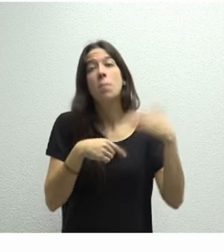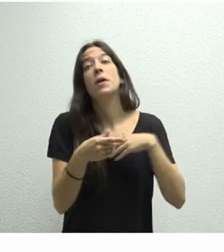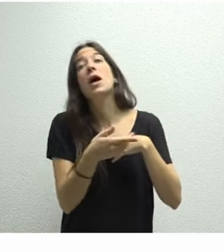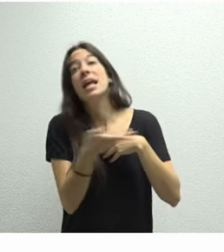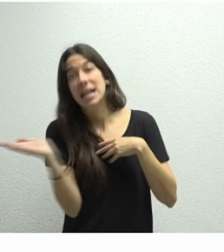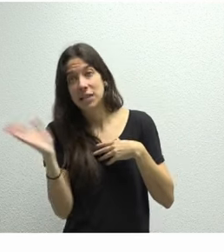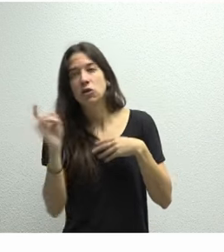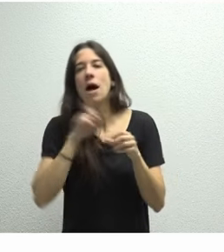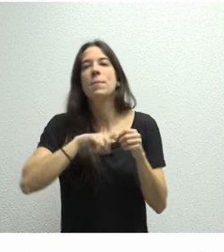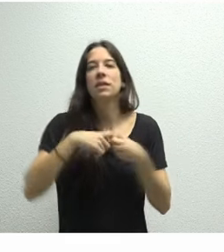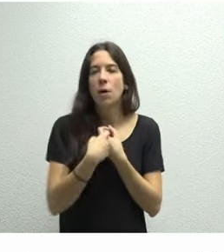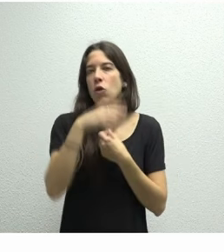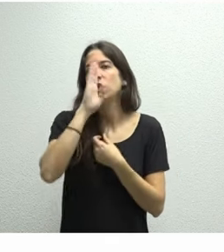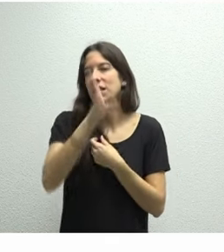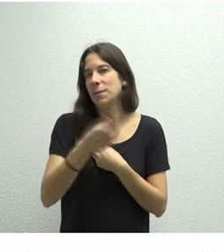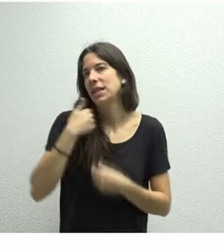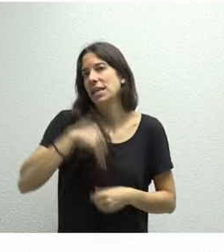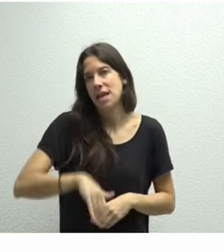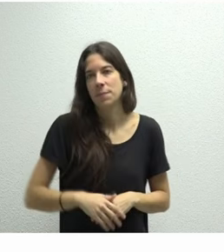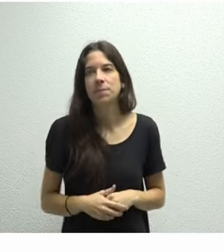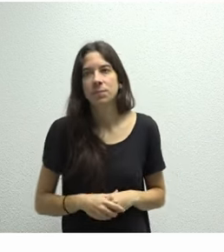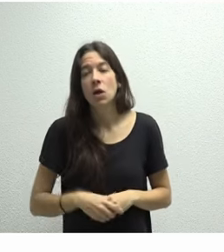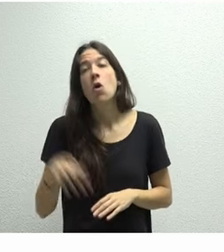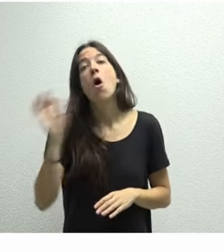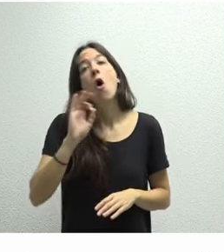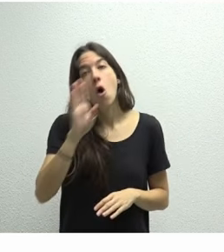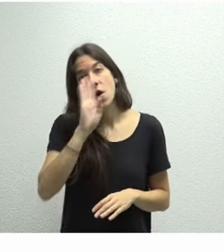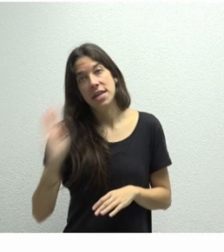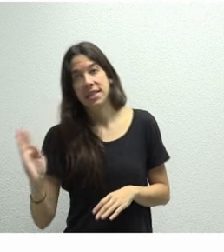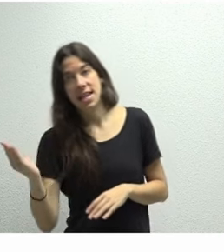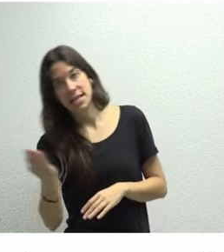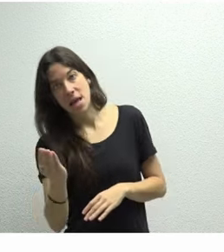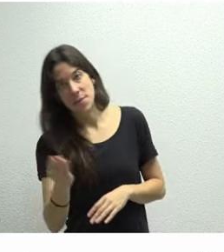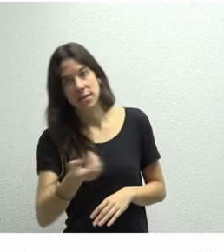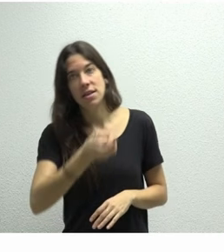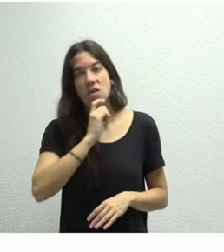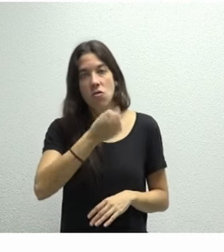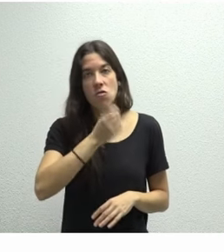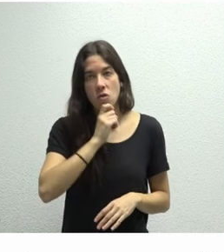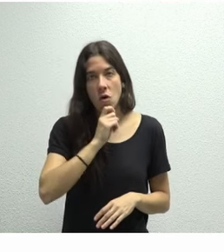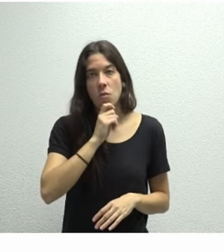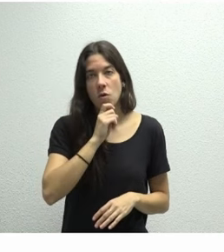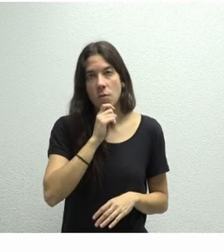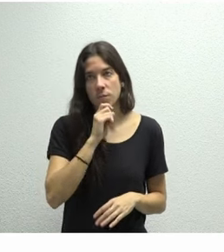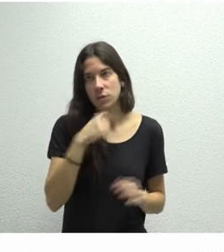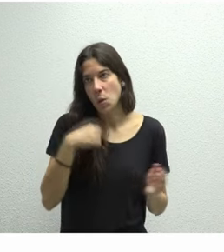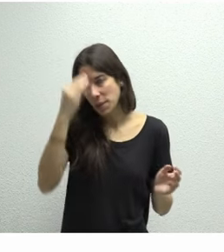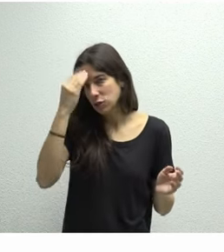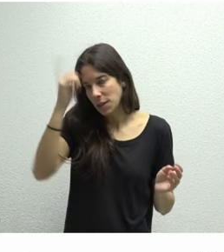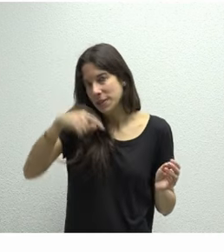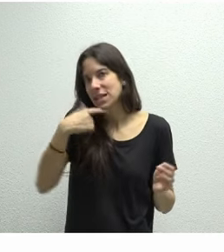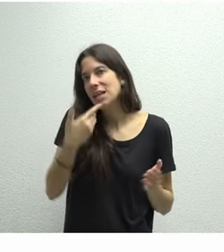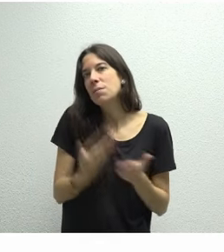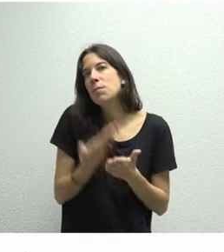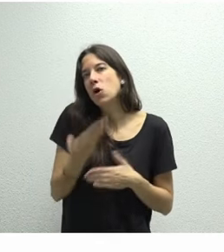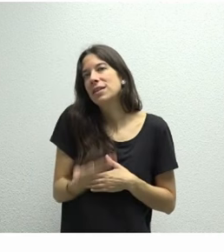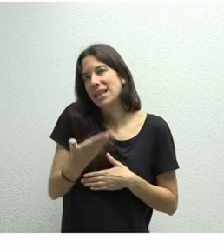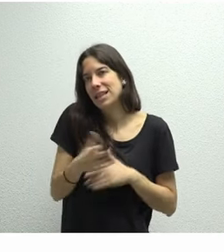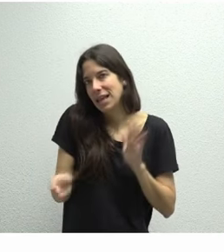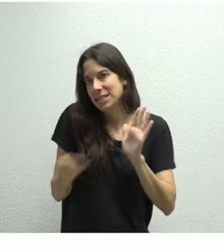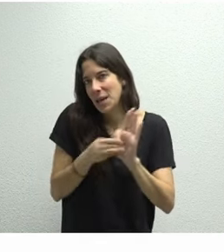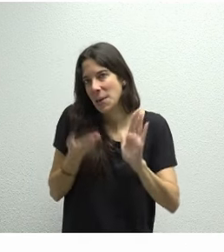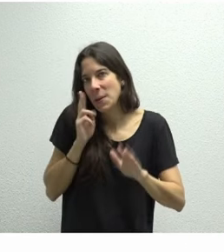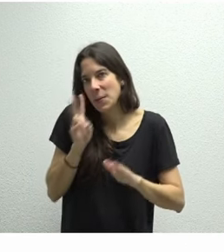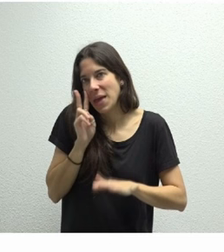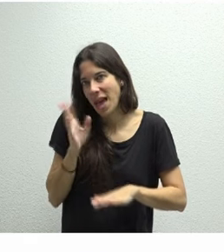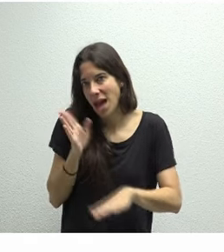participado ya directamente sí o indirectamente a través de que creo que es importante que que estén por sus